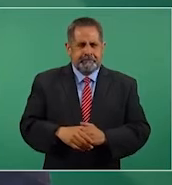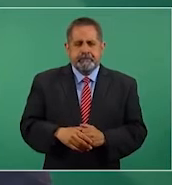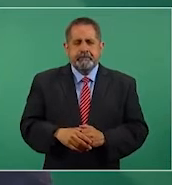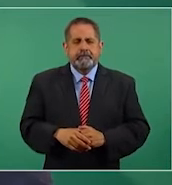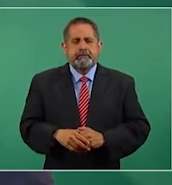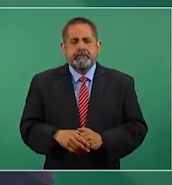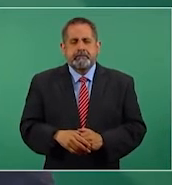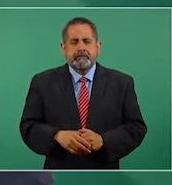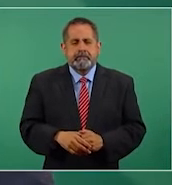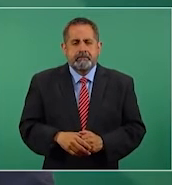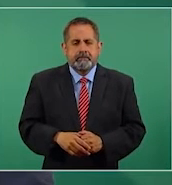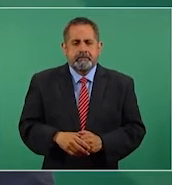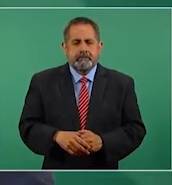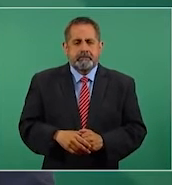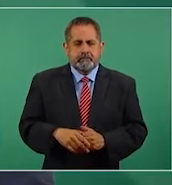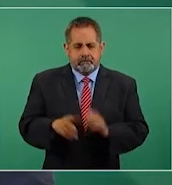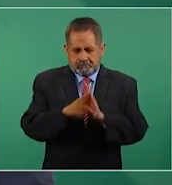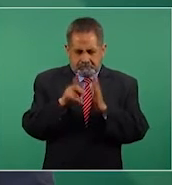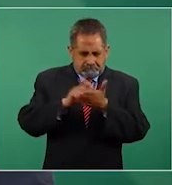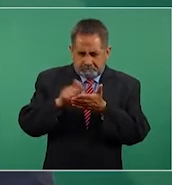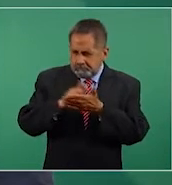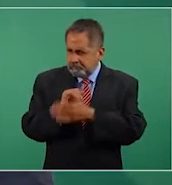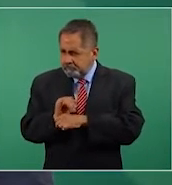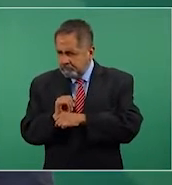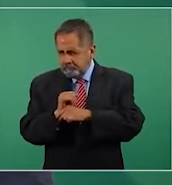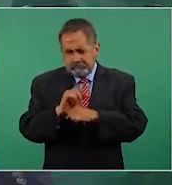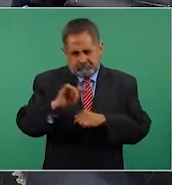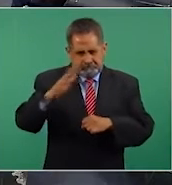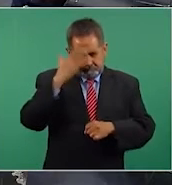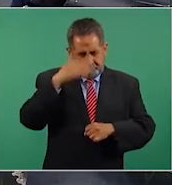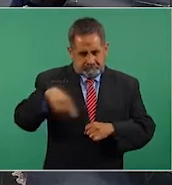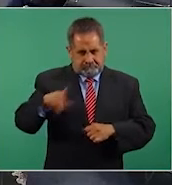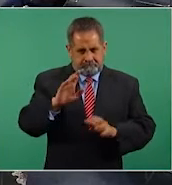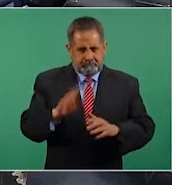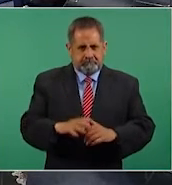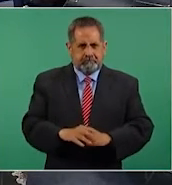profesionales del periodismo.